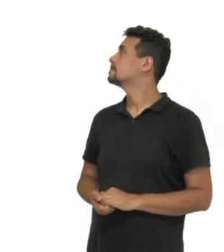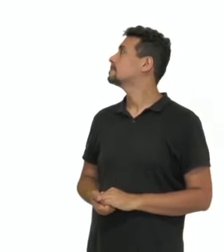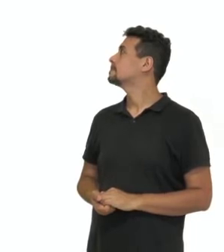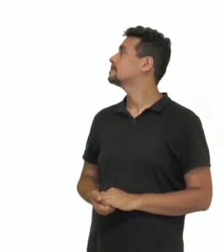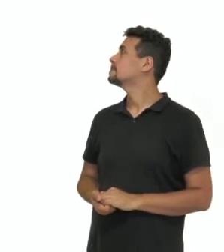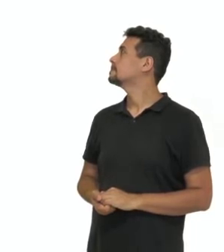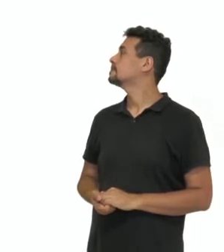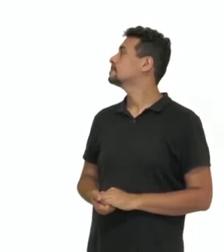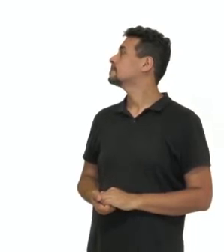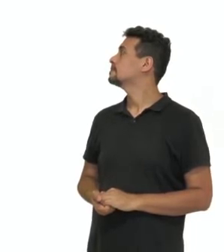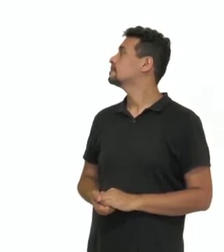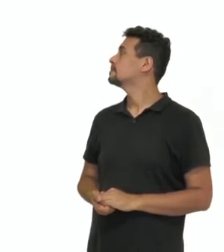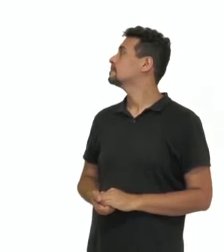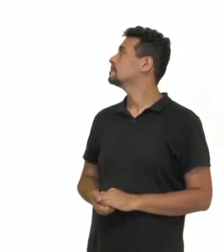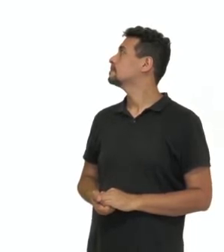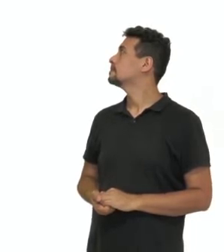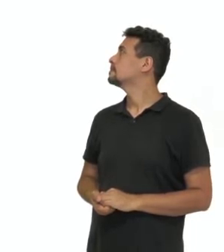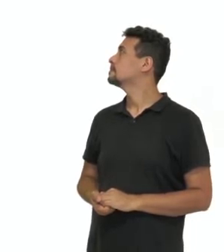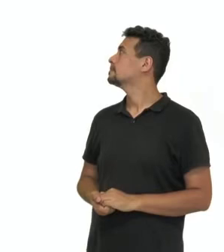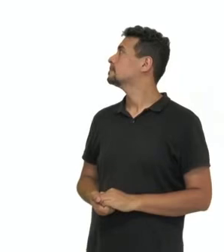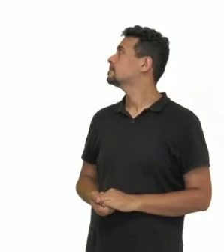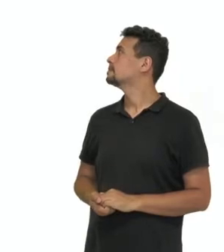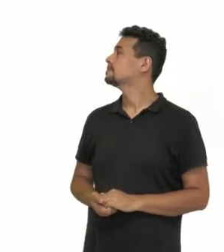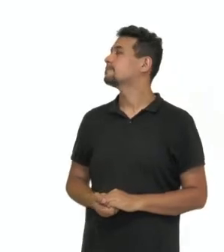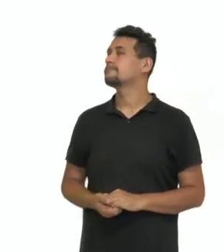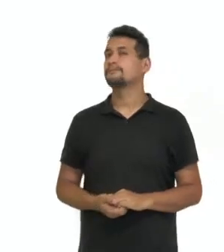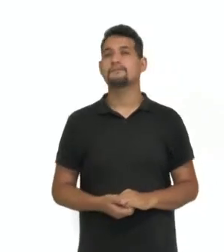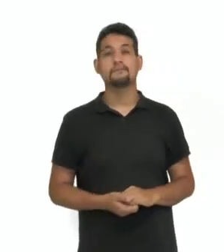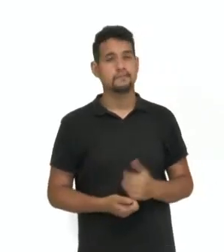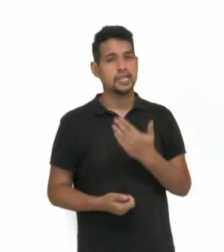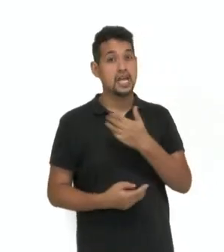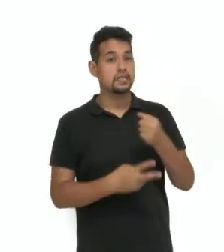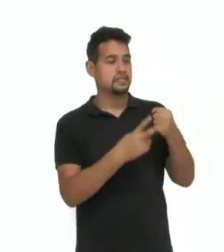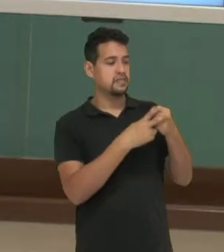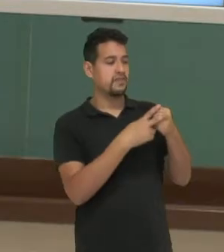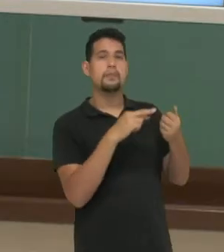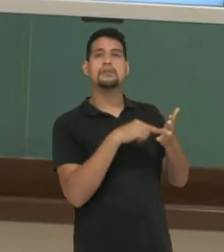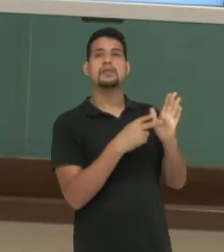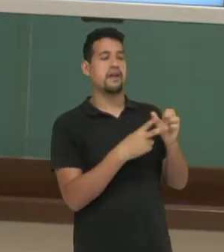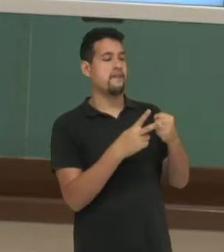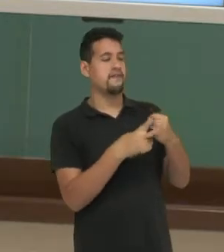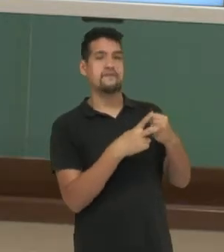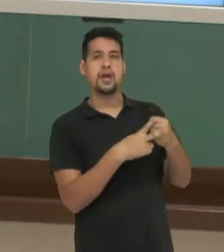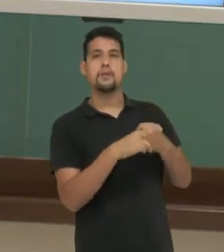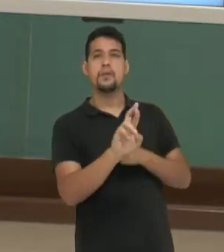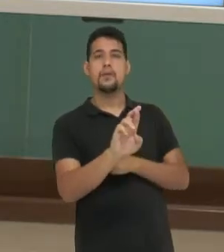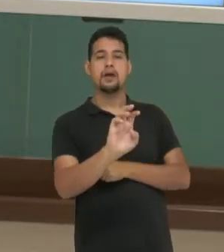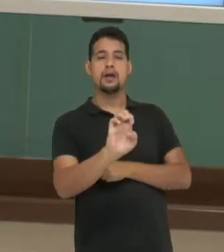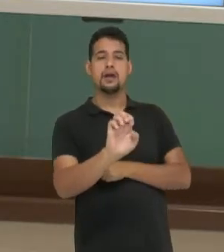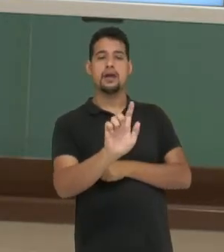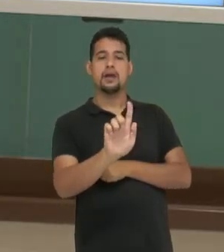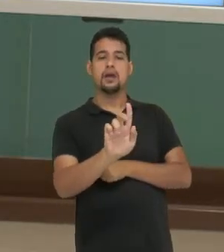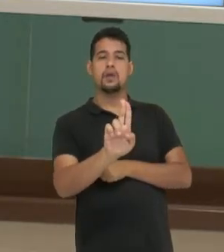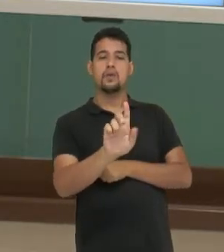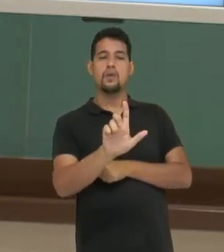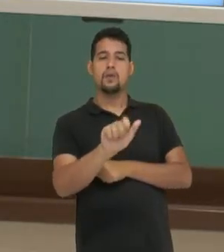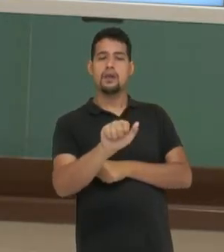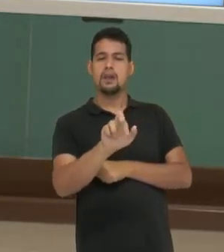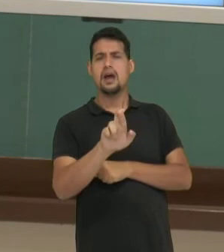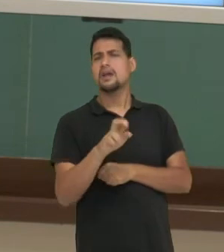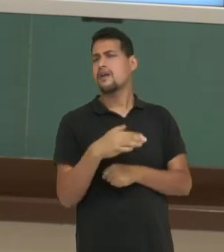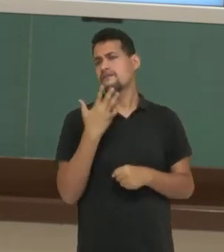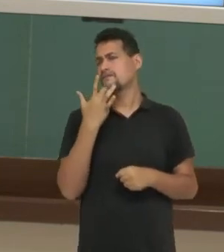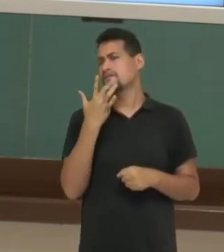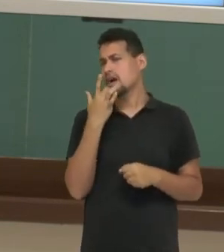regalaram, entendieron. Bueno, esses verbos são regulares, né? É tranquilo, né? É tranquilo conjugar.